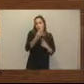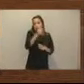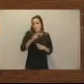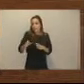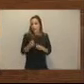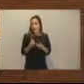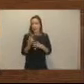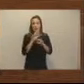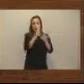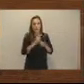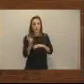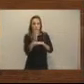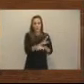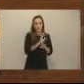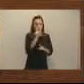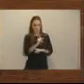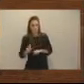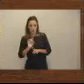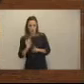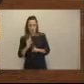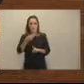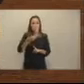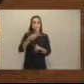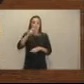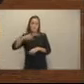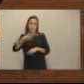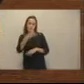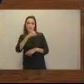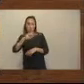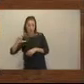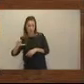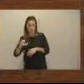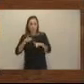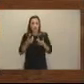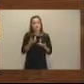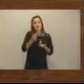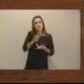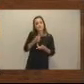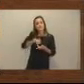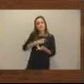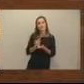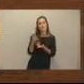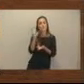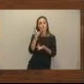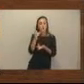presidente del Banco Central Europeo, Jean Clotrichet. Con frecuencia oímos al señor Fernández